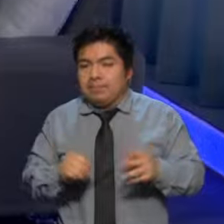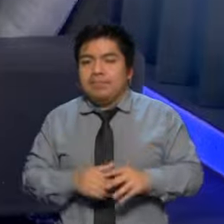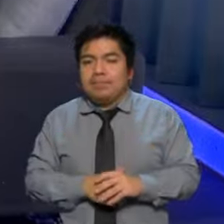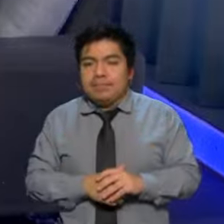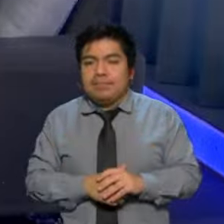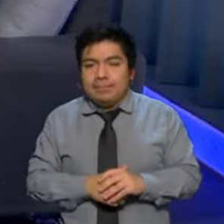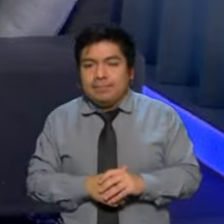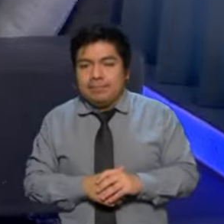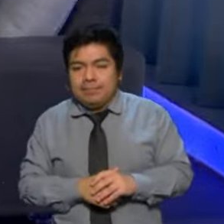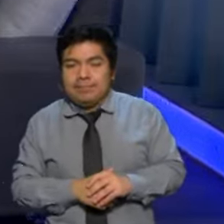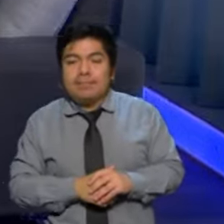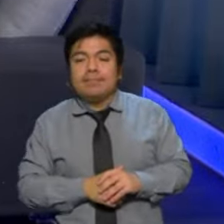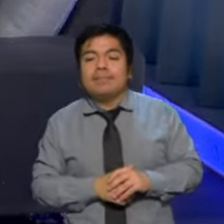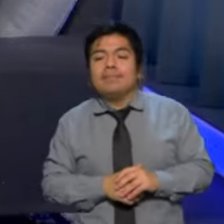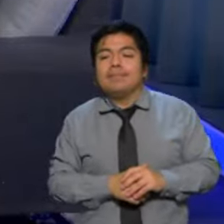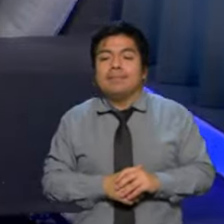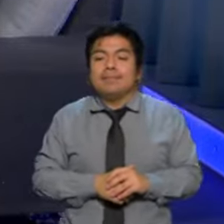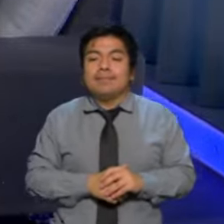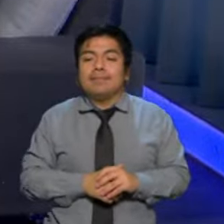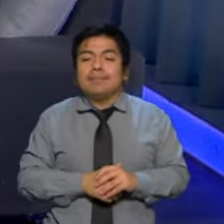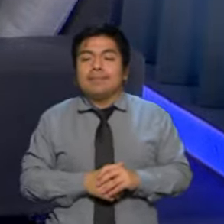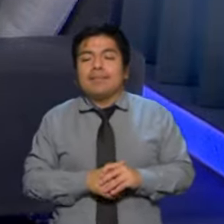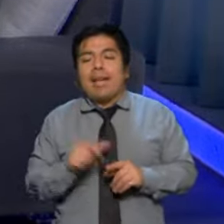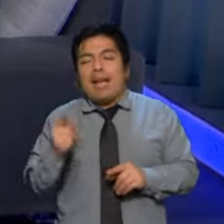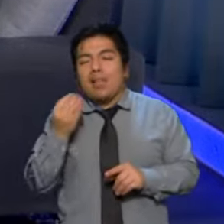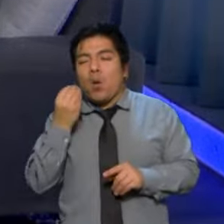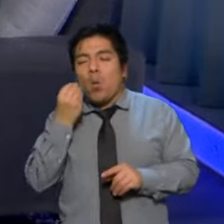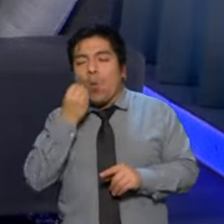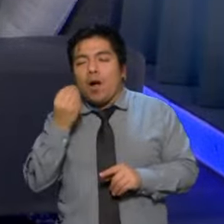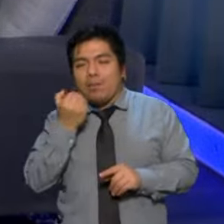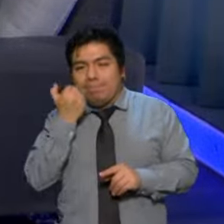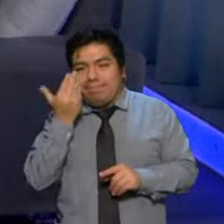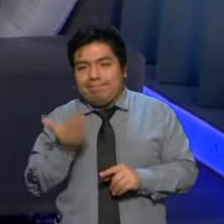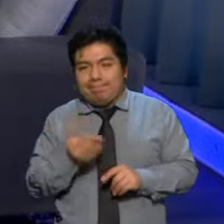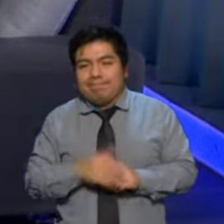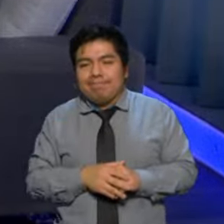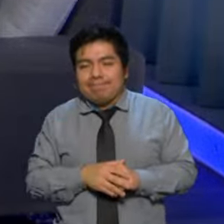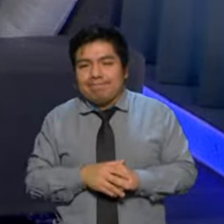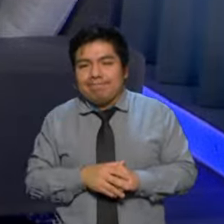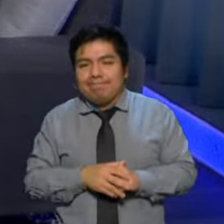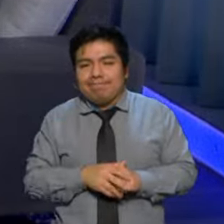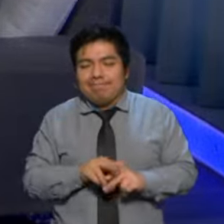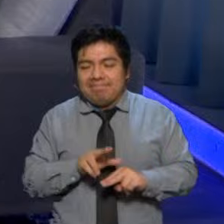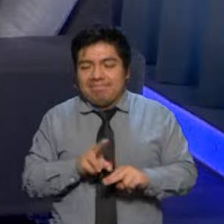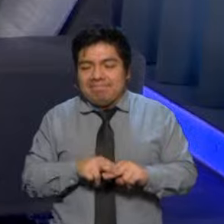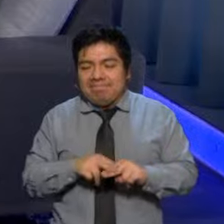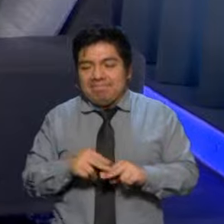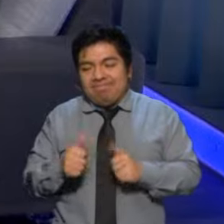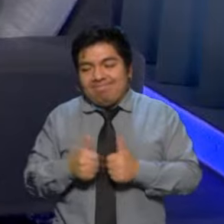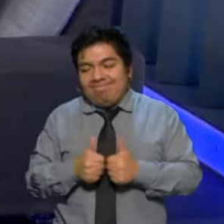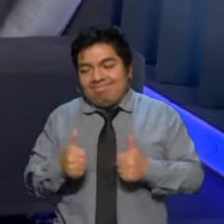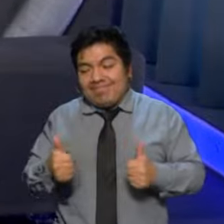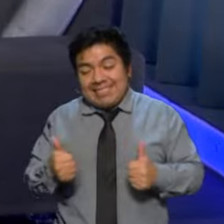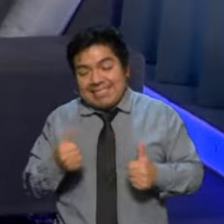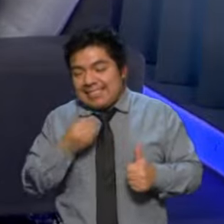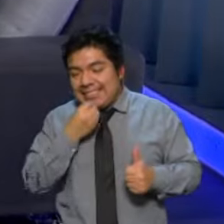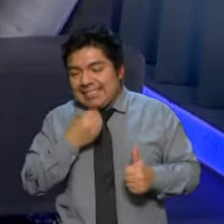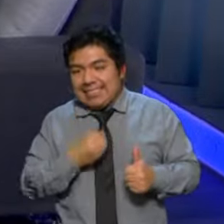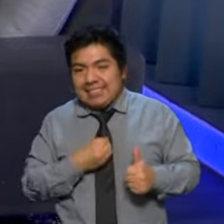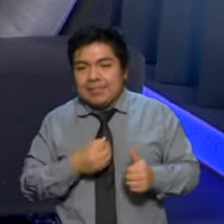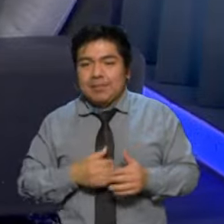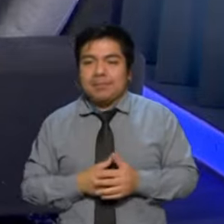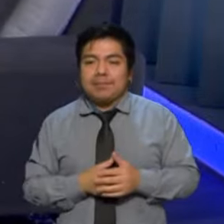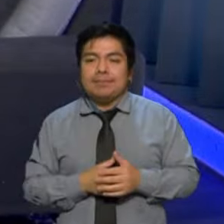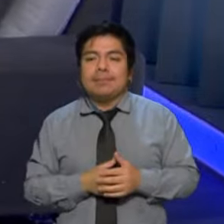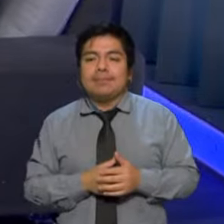Así que viene a caballo. Ah, es que usted le quería dar beso. Usted le quería. Me lo sentaron muy lejos, oiga.